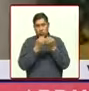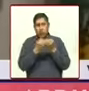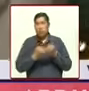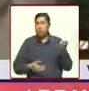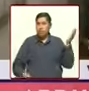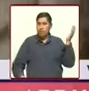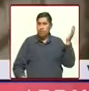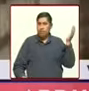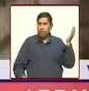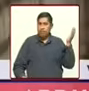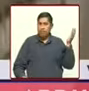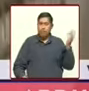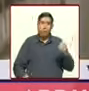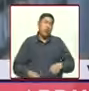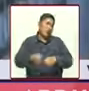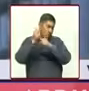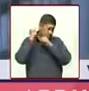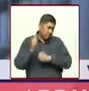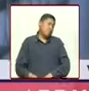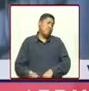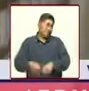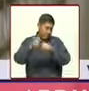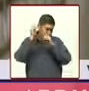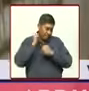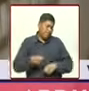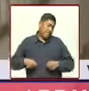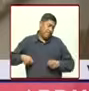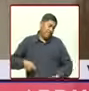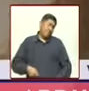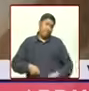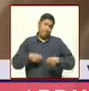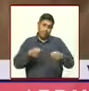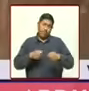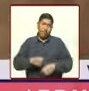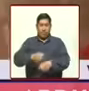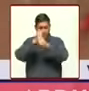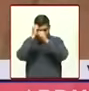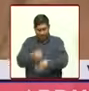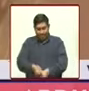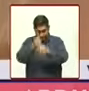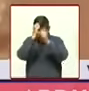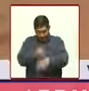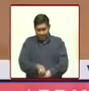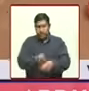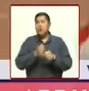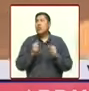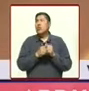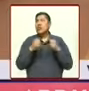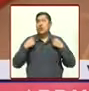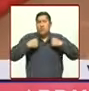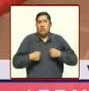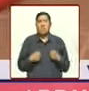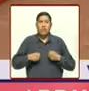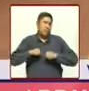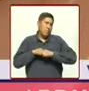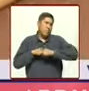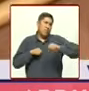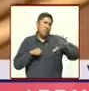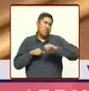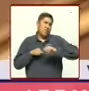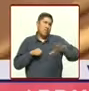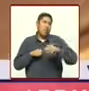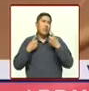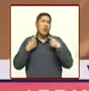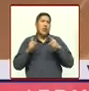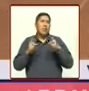están con el cortafuego, están con la pala, con la picota, con el rastrillo, con la mochila de mitigación para